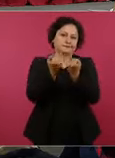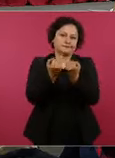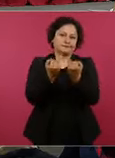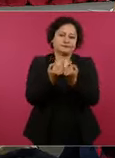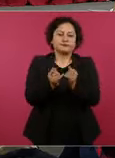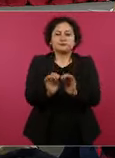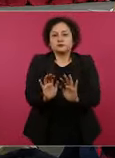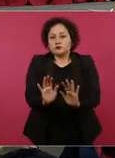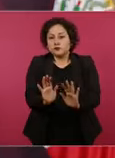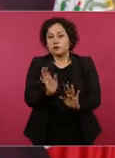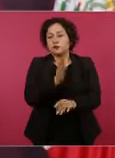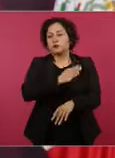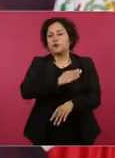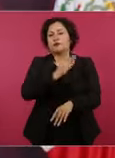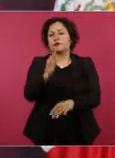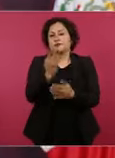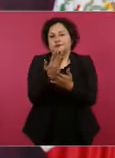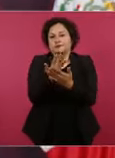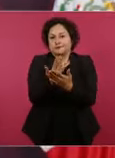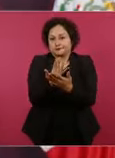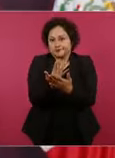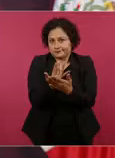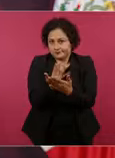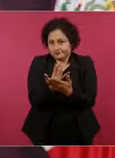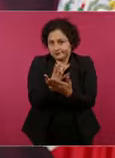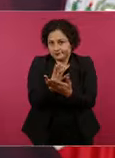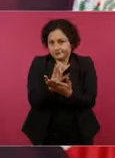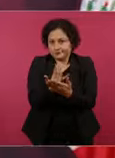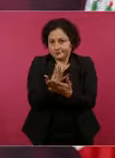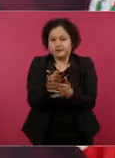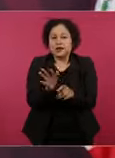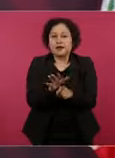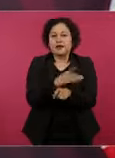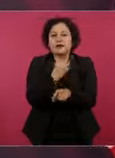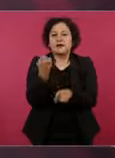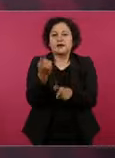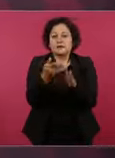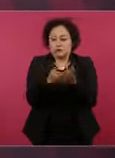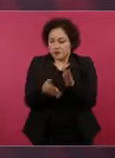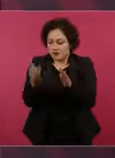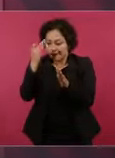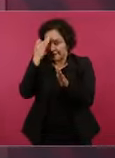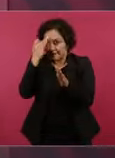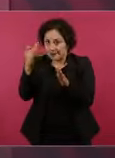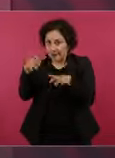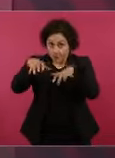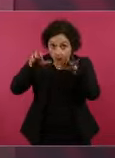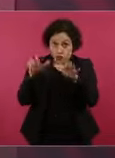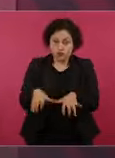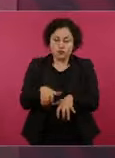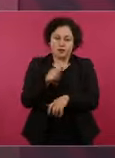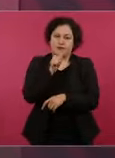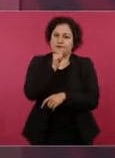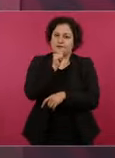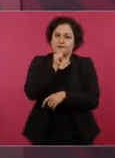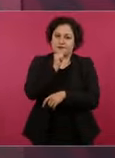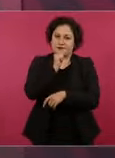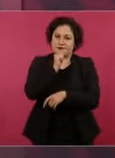todavía no es la temporada de lluvia, falta, pero sí lo que